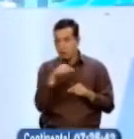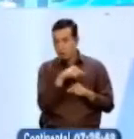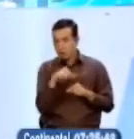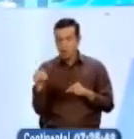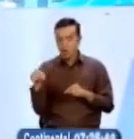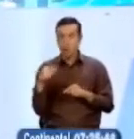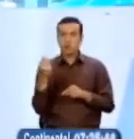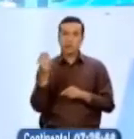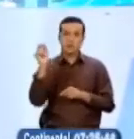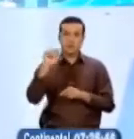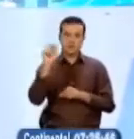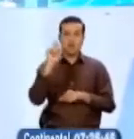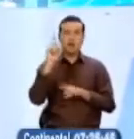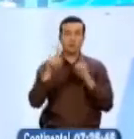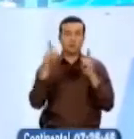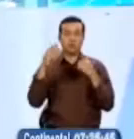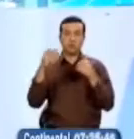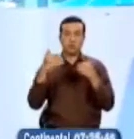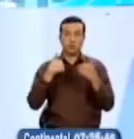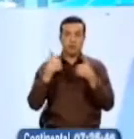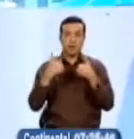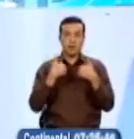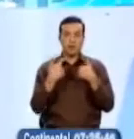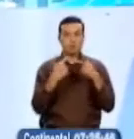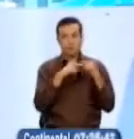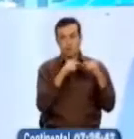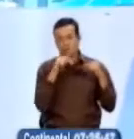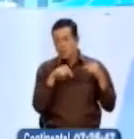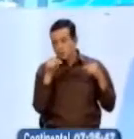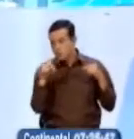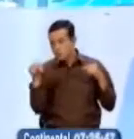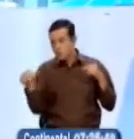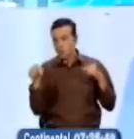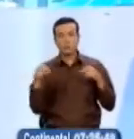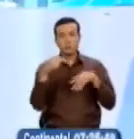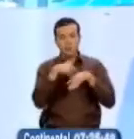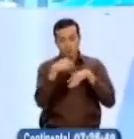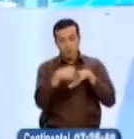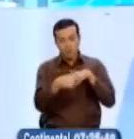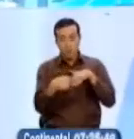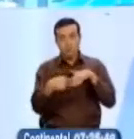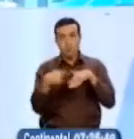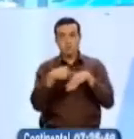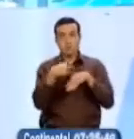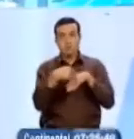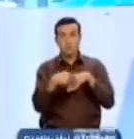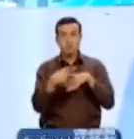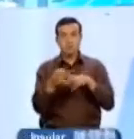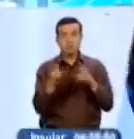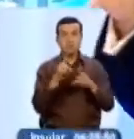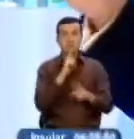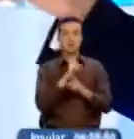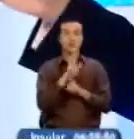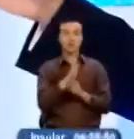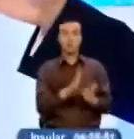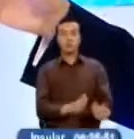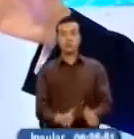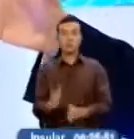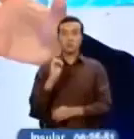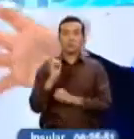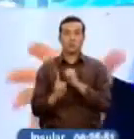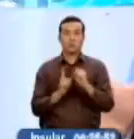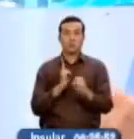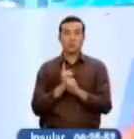eso hacen muchos los teatros para crear circuitos no solamente para los festivales que organizan sino también para su programación anual